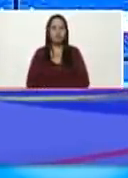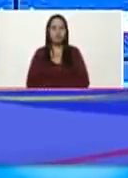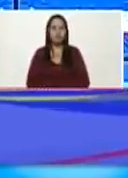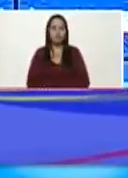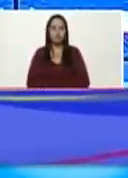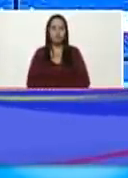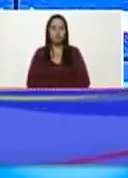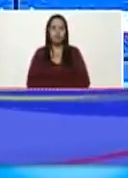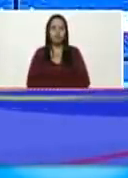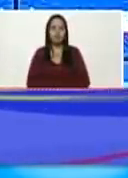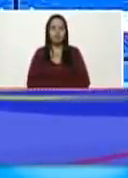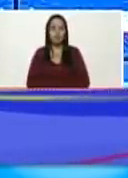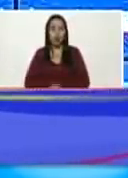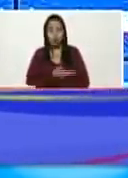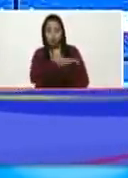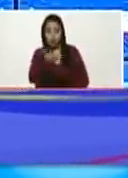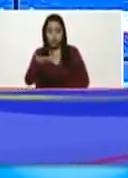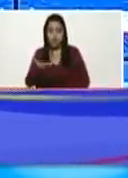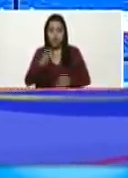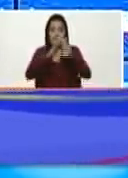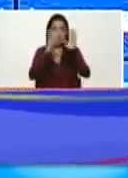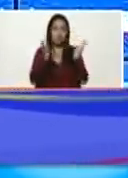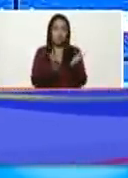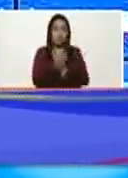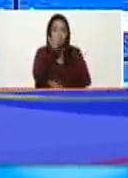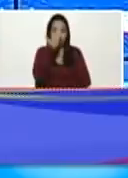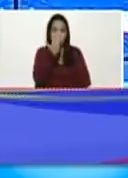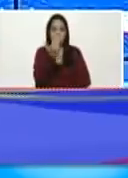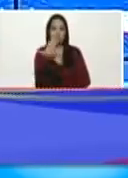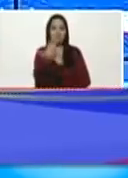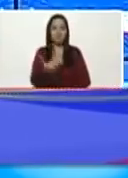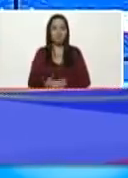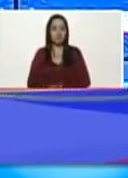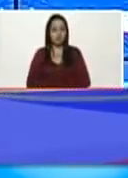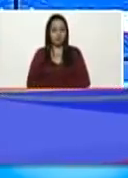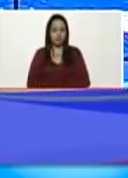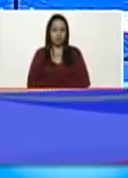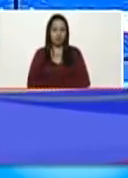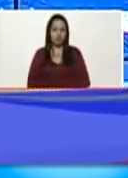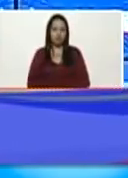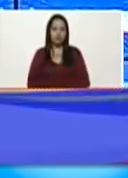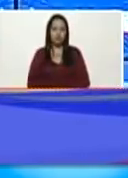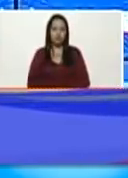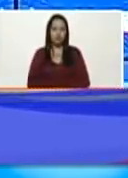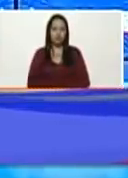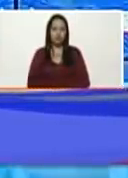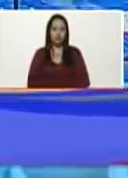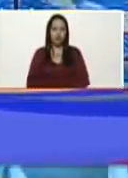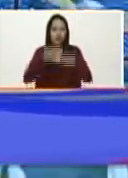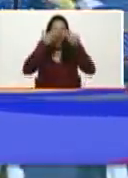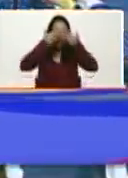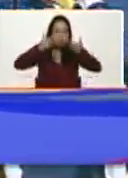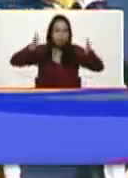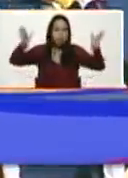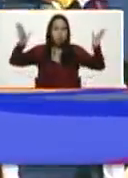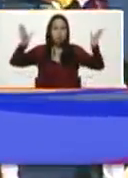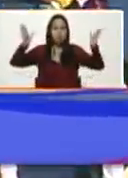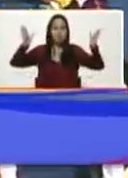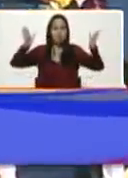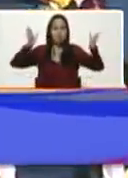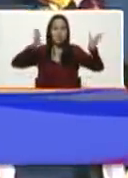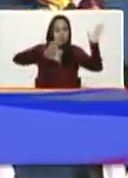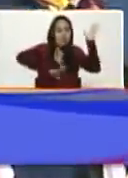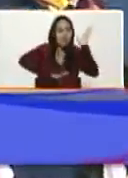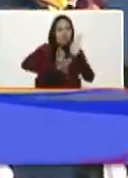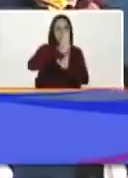Ustedes tienen el mundo al frente, un horizonte abierto para desarrollarse